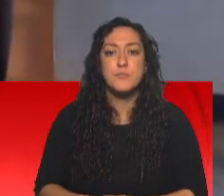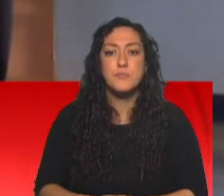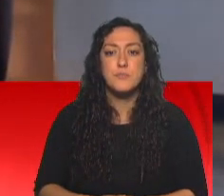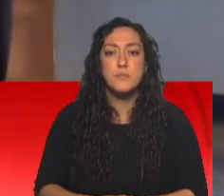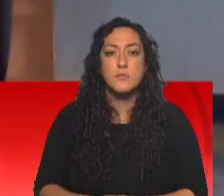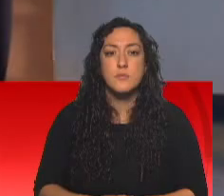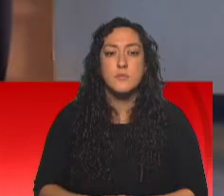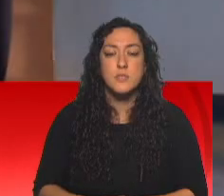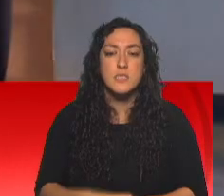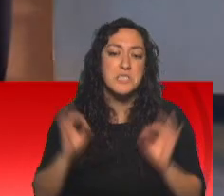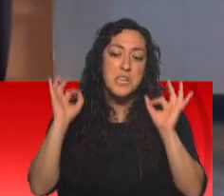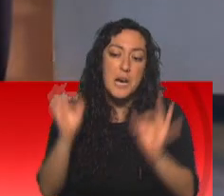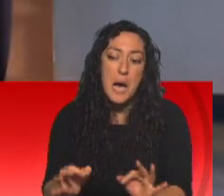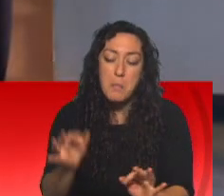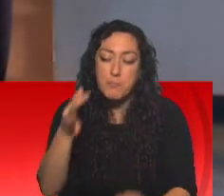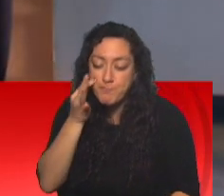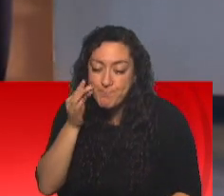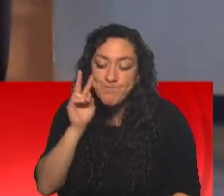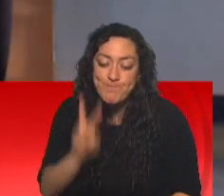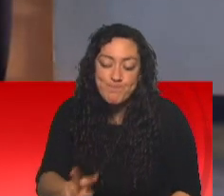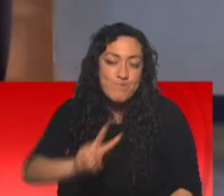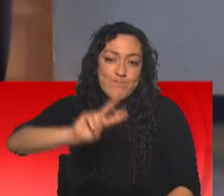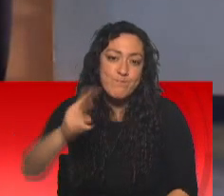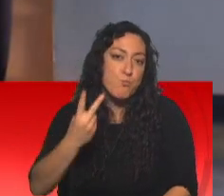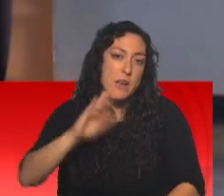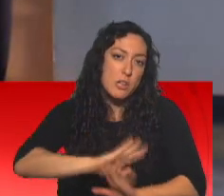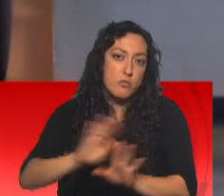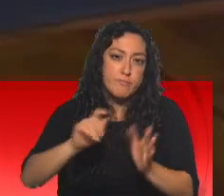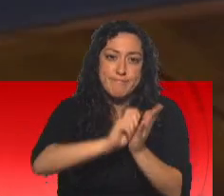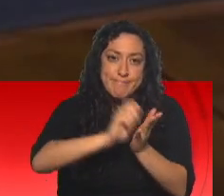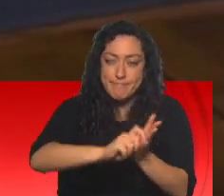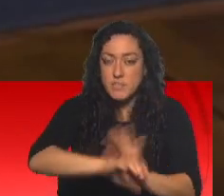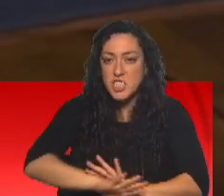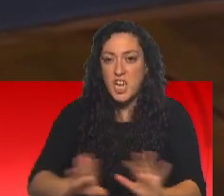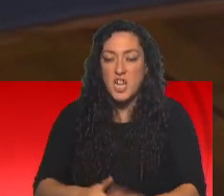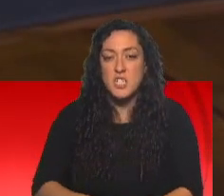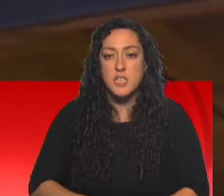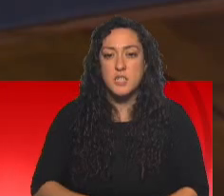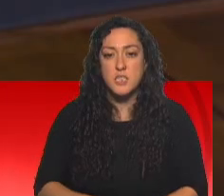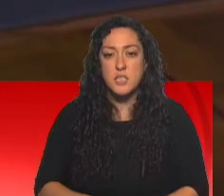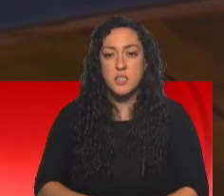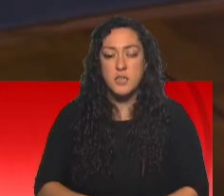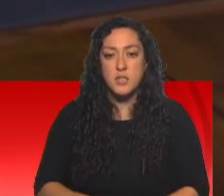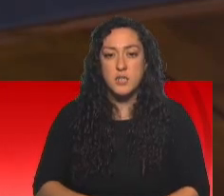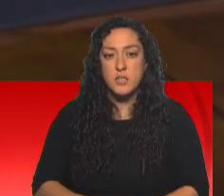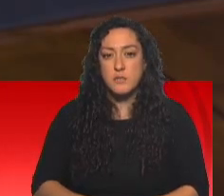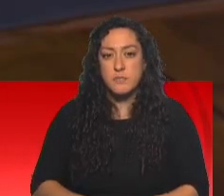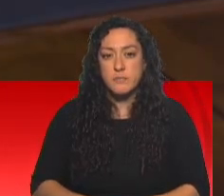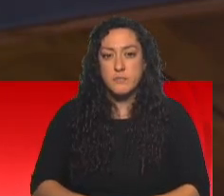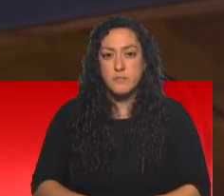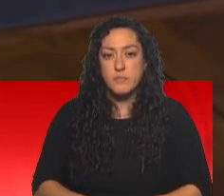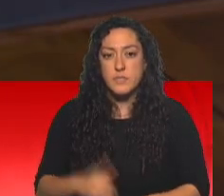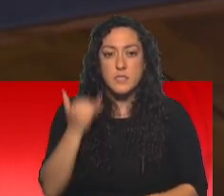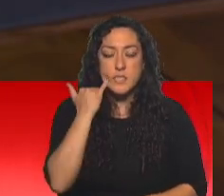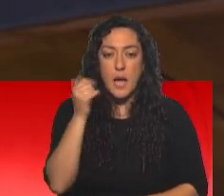automáticamente se constató el fallecimiento, me avisaron al instante, ya